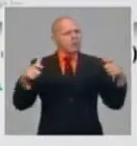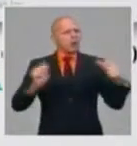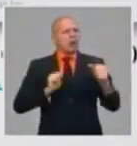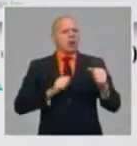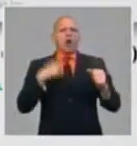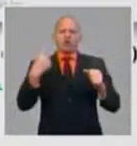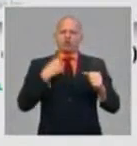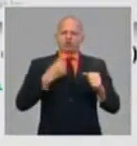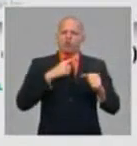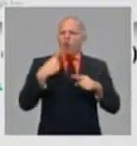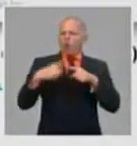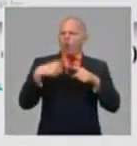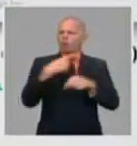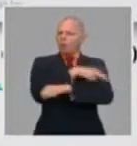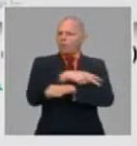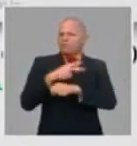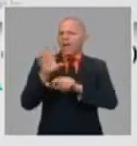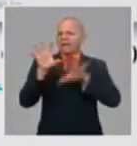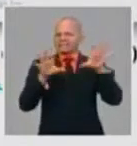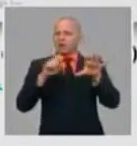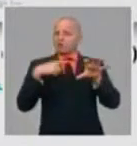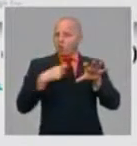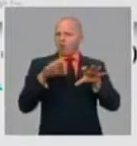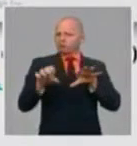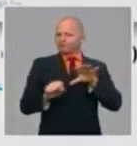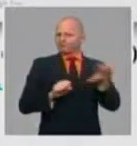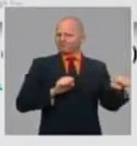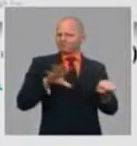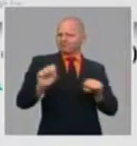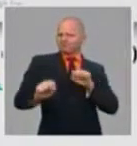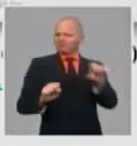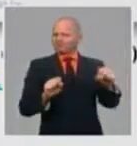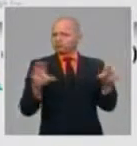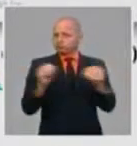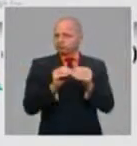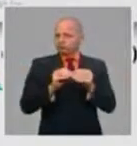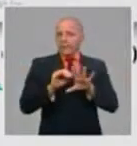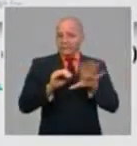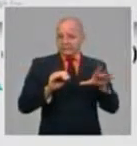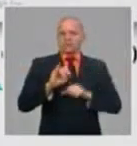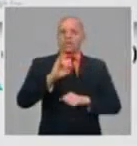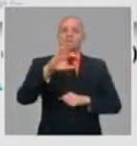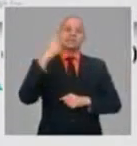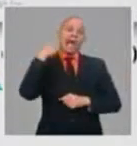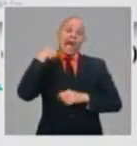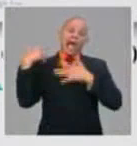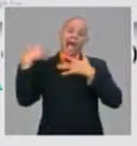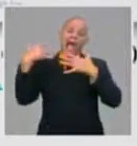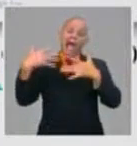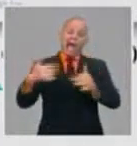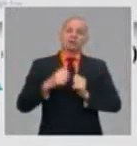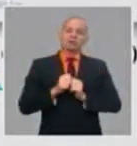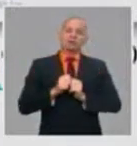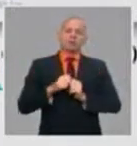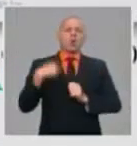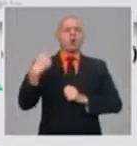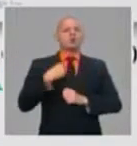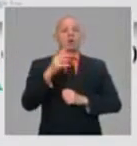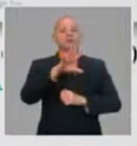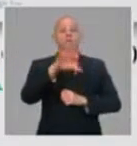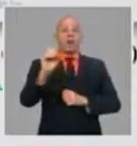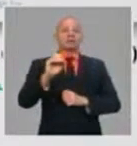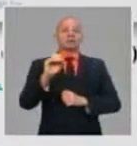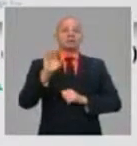estatus, siempre ha sido una señal de nuestro vigor. 60 años con 50 estados es